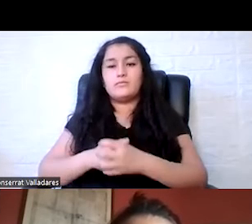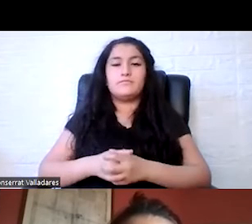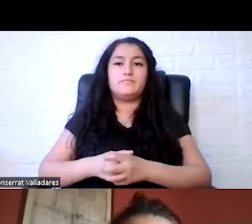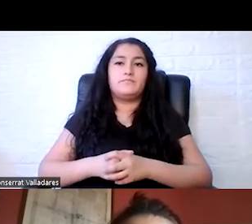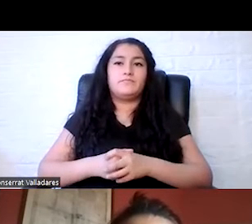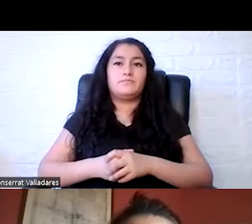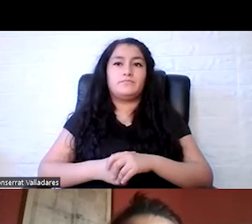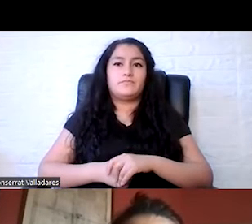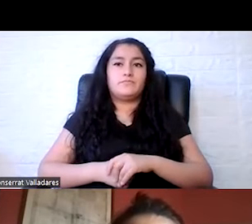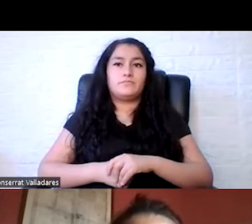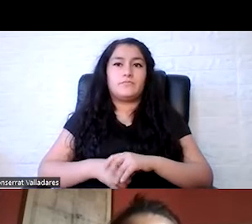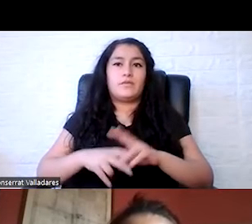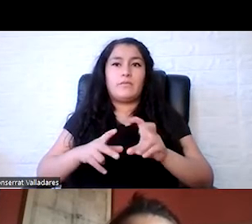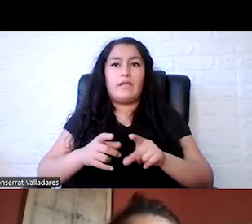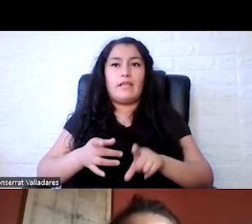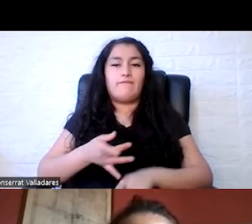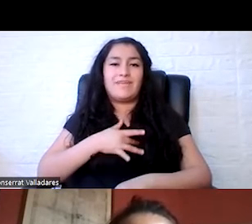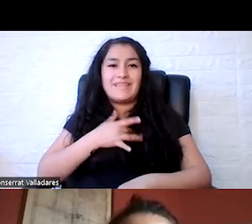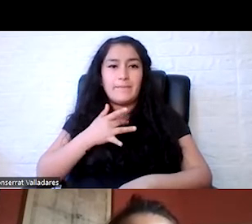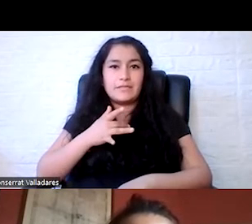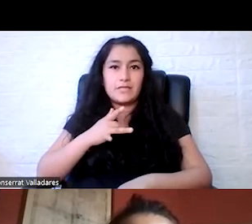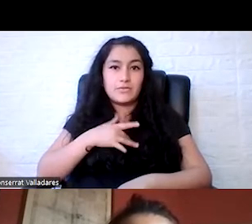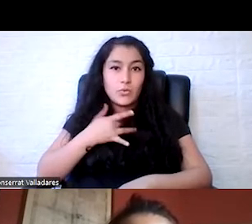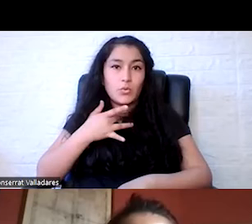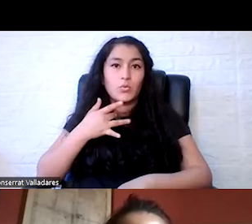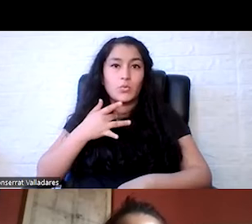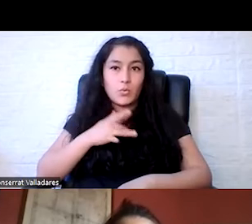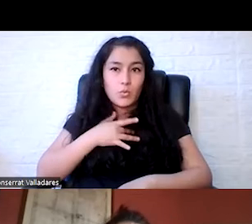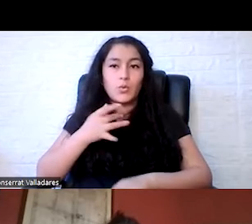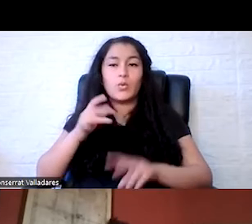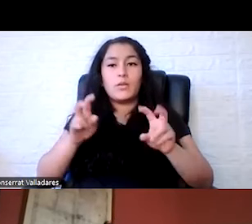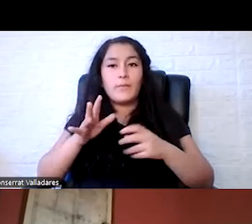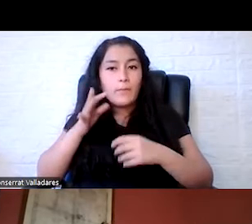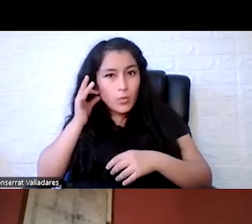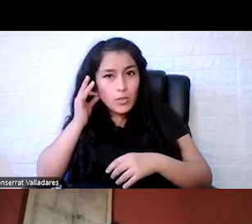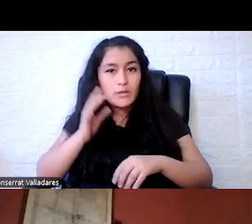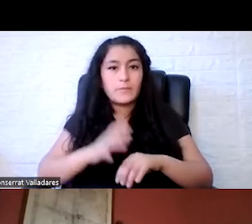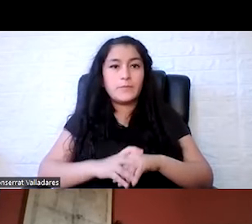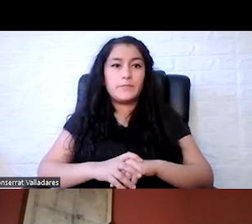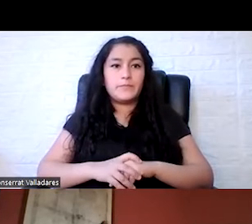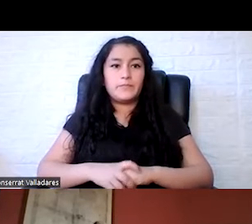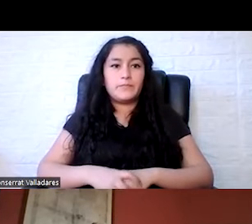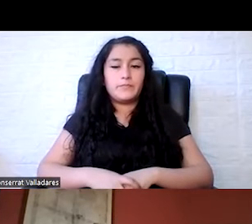de la victimización de la mujer.